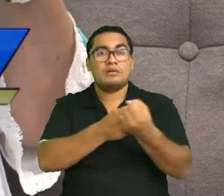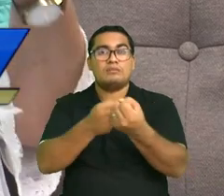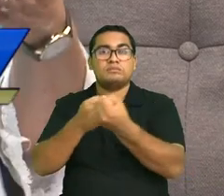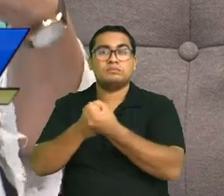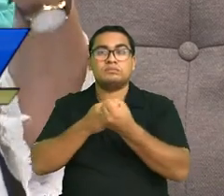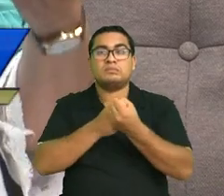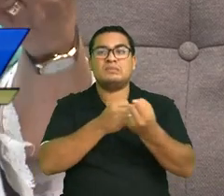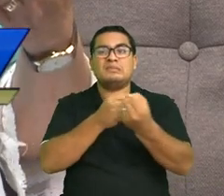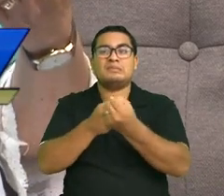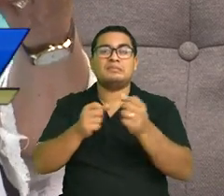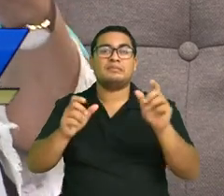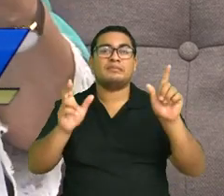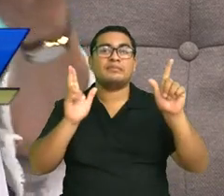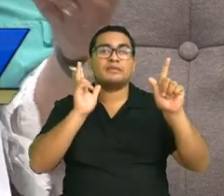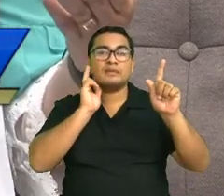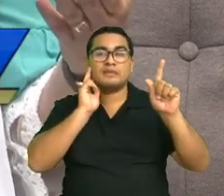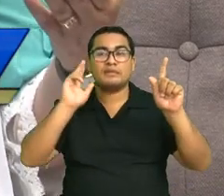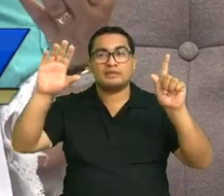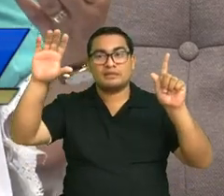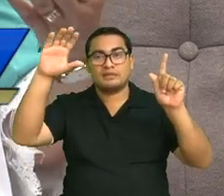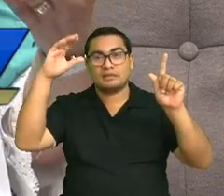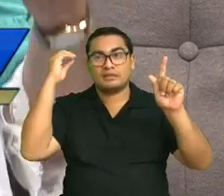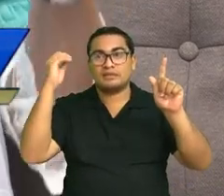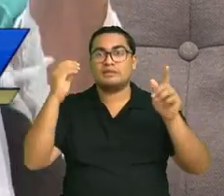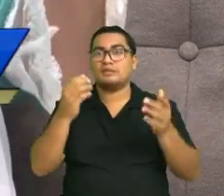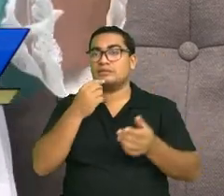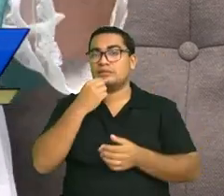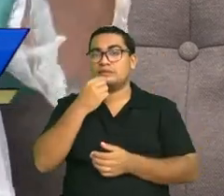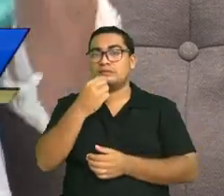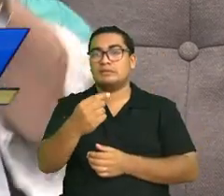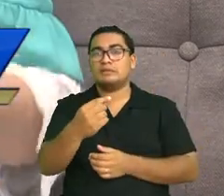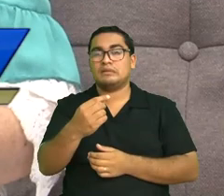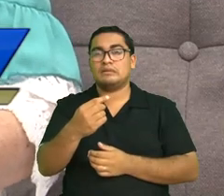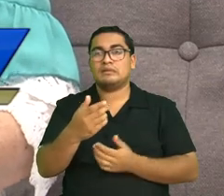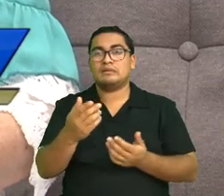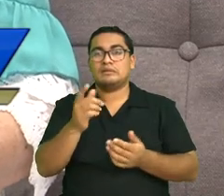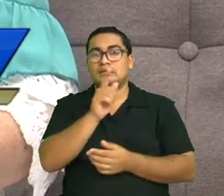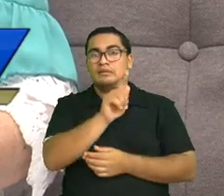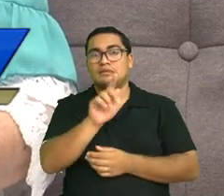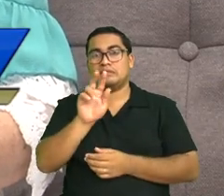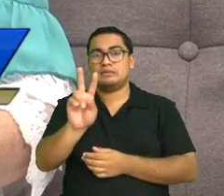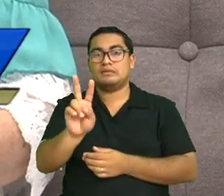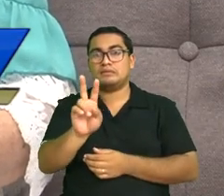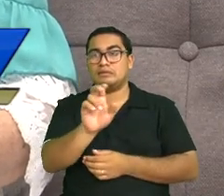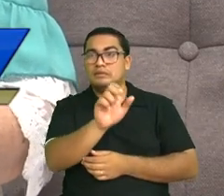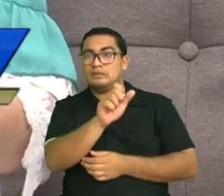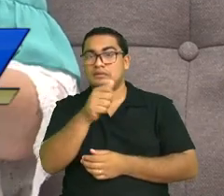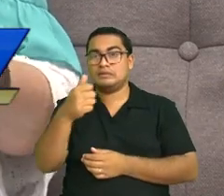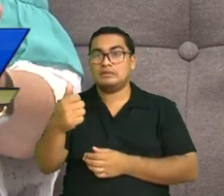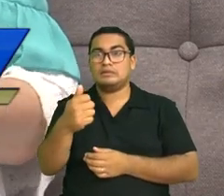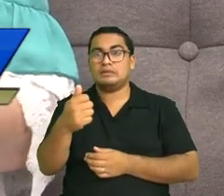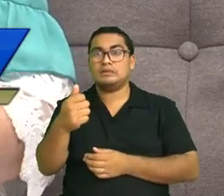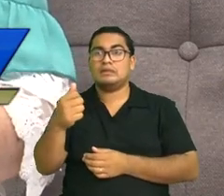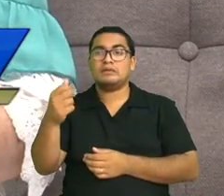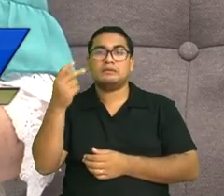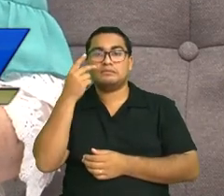se le dio a los estudiantes en periodo de vacaciones a través de la televisión del Canal 6, y